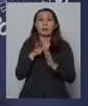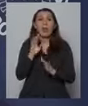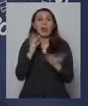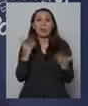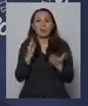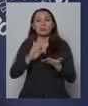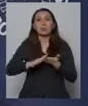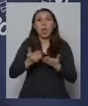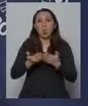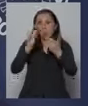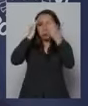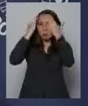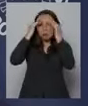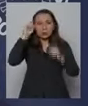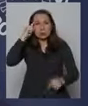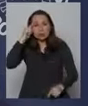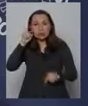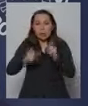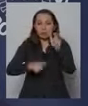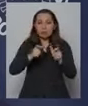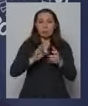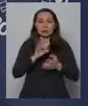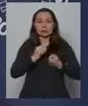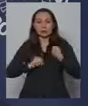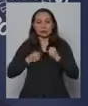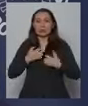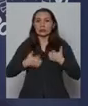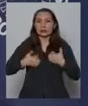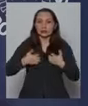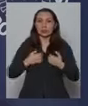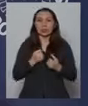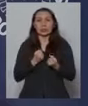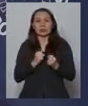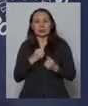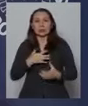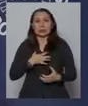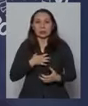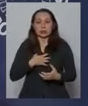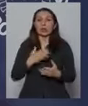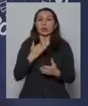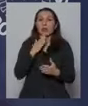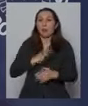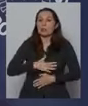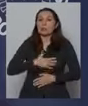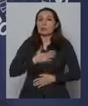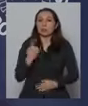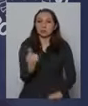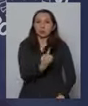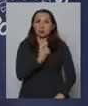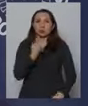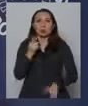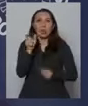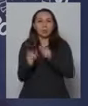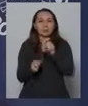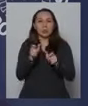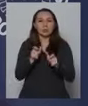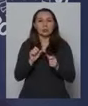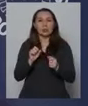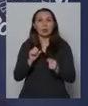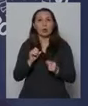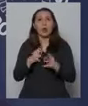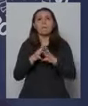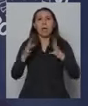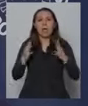todo en la salud mental de las personas, mayor angustia, mayor ansiedad, la sensación de soledad que produce